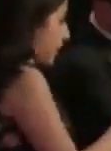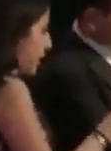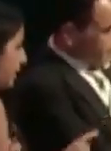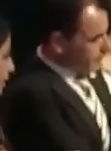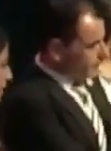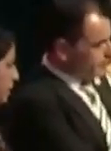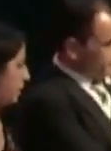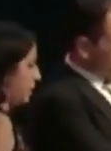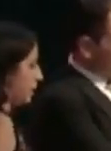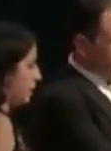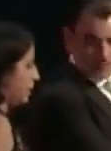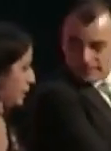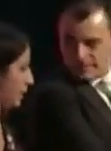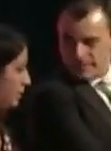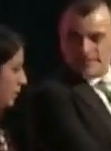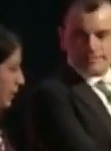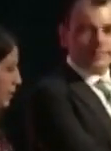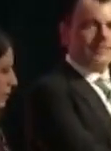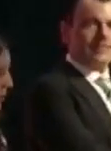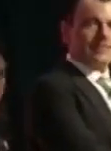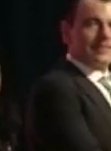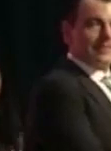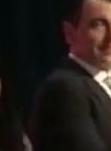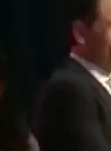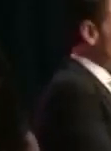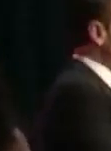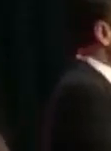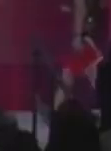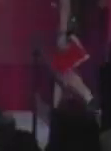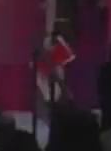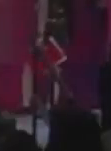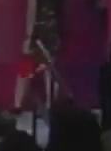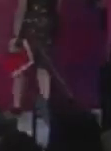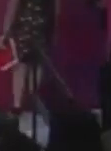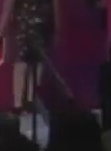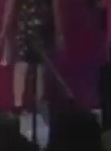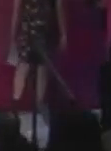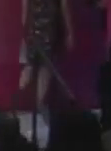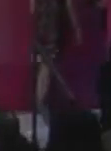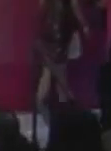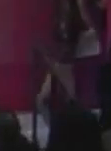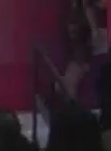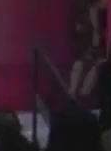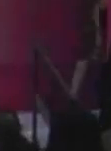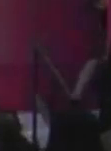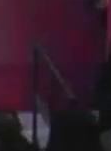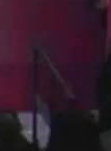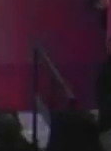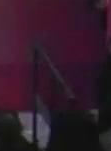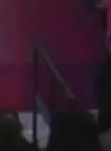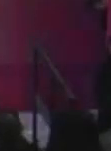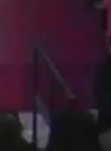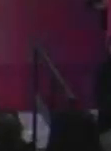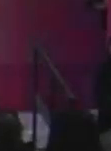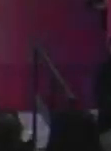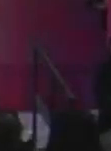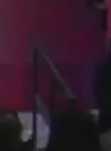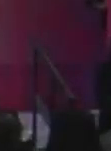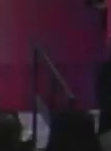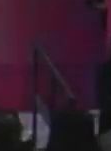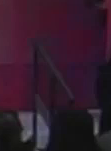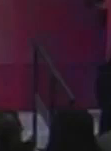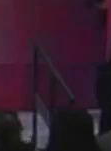Maestría en Dirección y Estrategias de Recursos Humanos. Doctora Guillermina Luz Mora